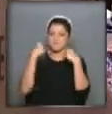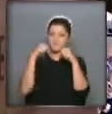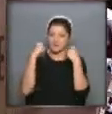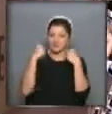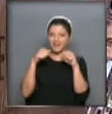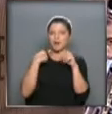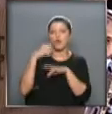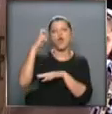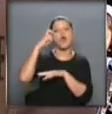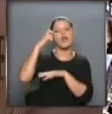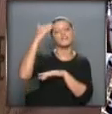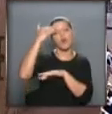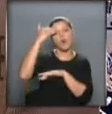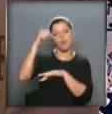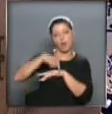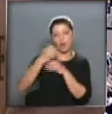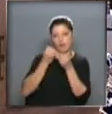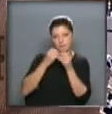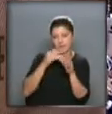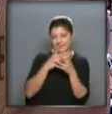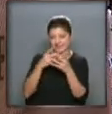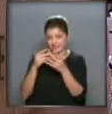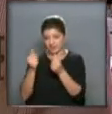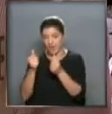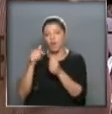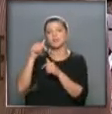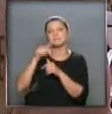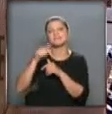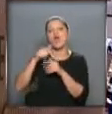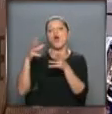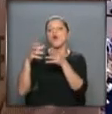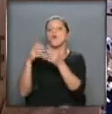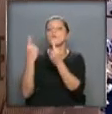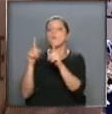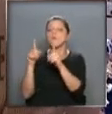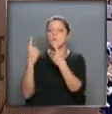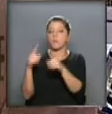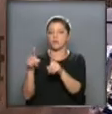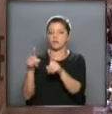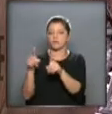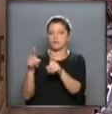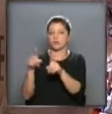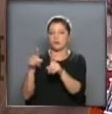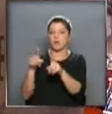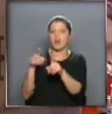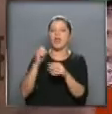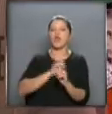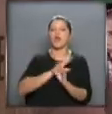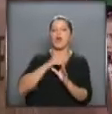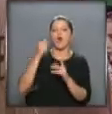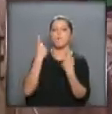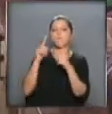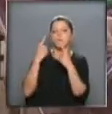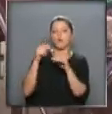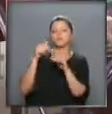del Congreso de Cultura que se está haciendo. Estamos en compañía de la Orquesta de Corazón de Música, que